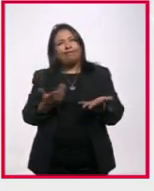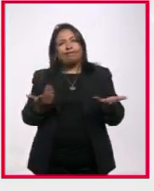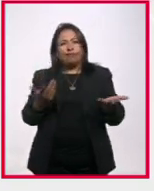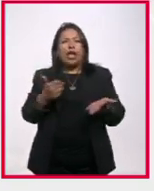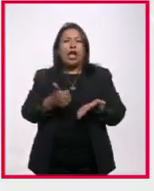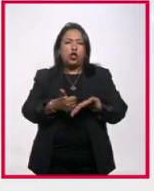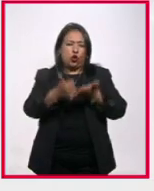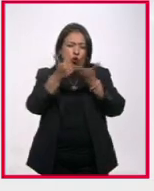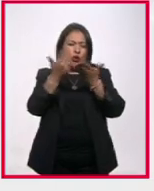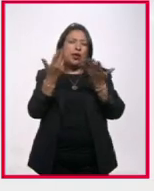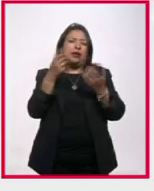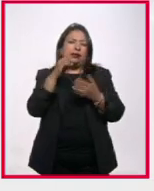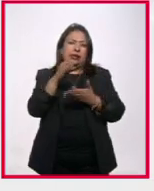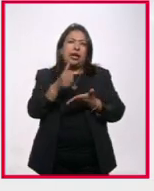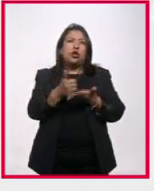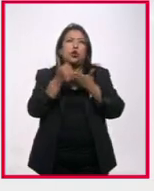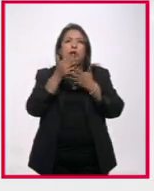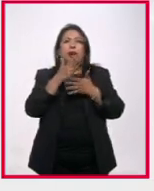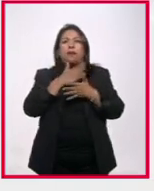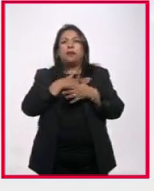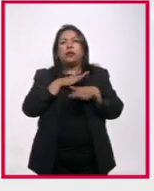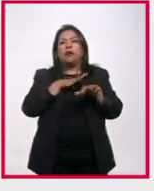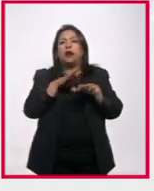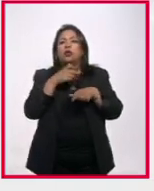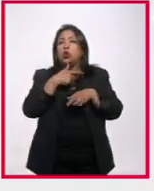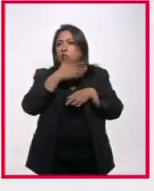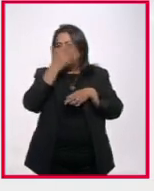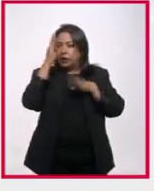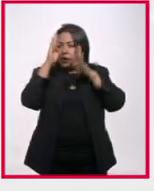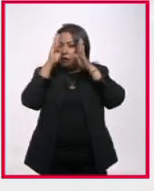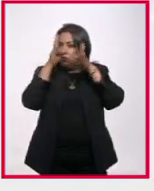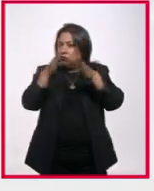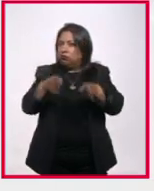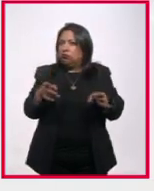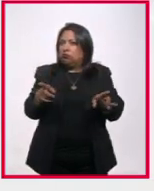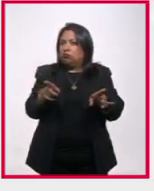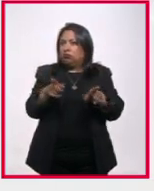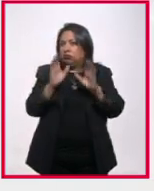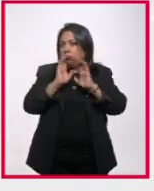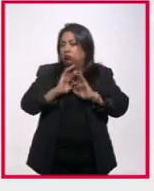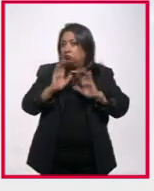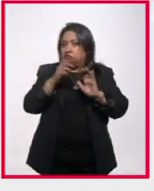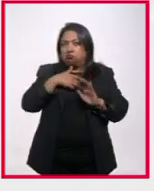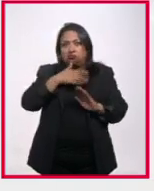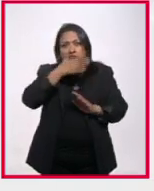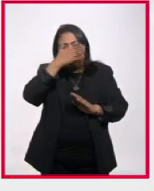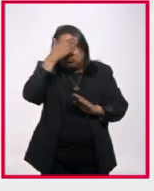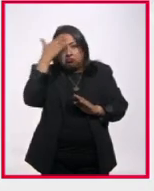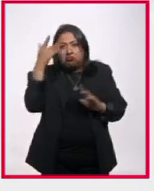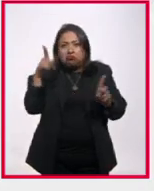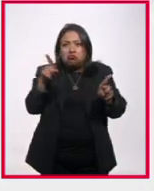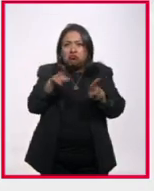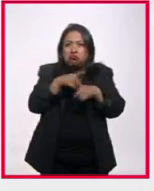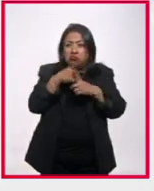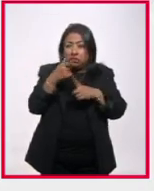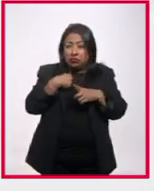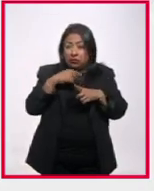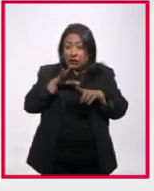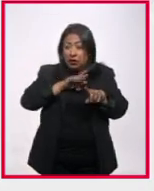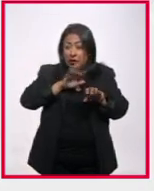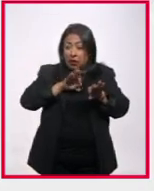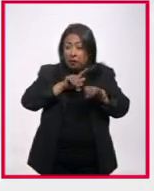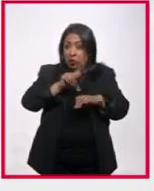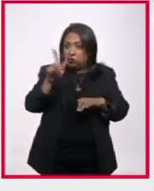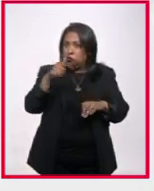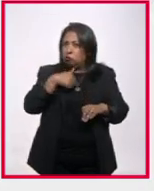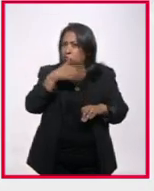Ayudó mucho todo lo que hice sin saber que me iba a dedicar al canto y a la música como profesión. O